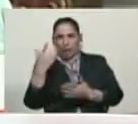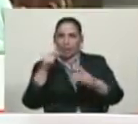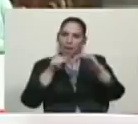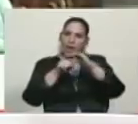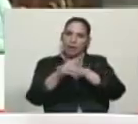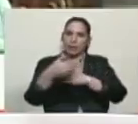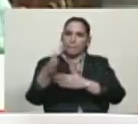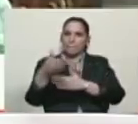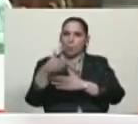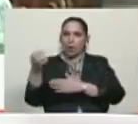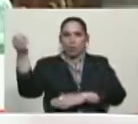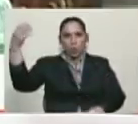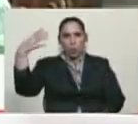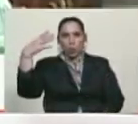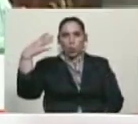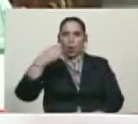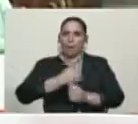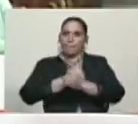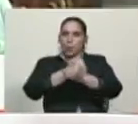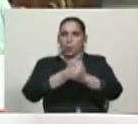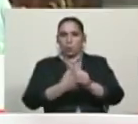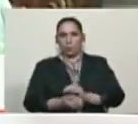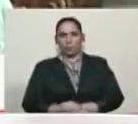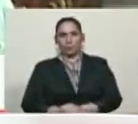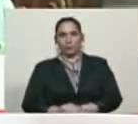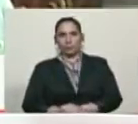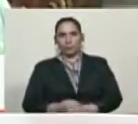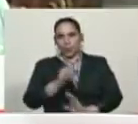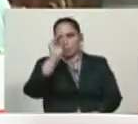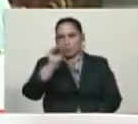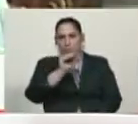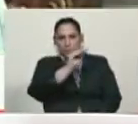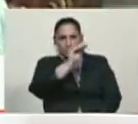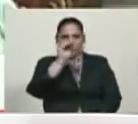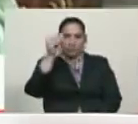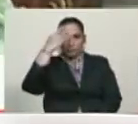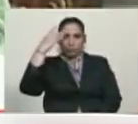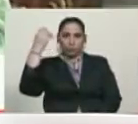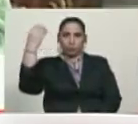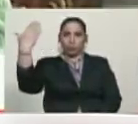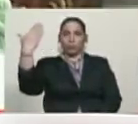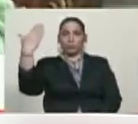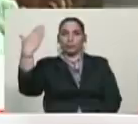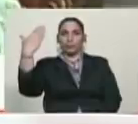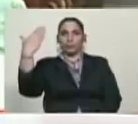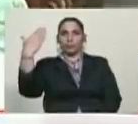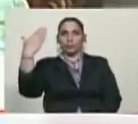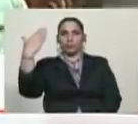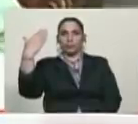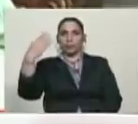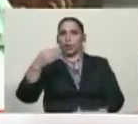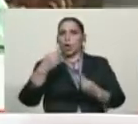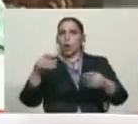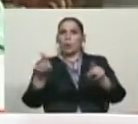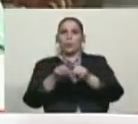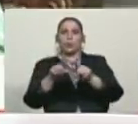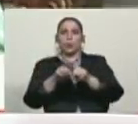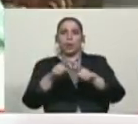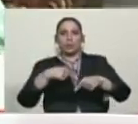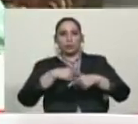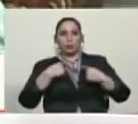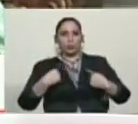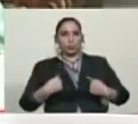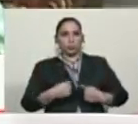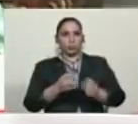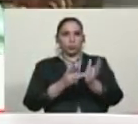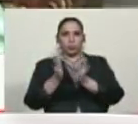luz un amor la bendición de dios va a entrar por ahí como el sagrado corazón de jesús que